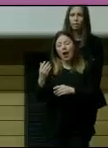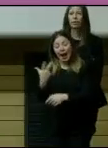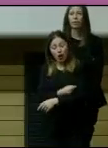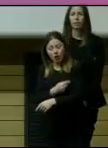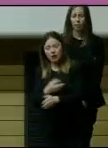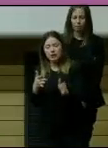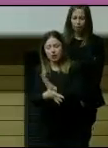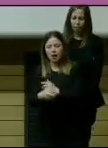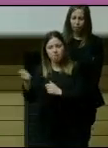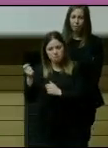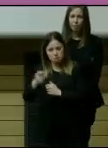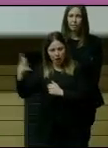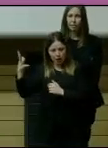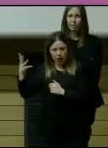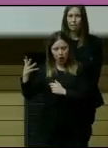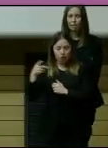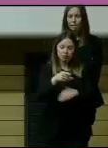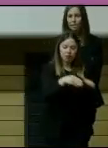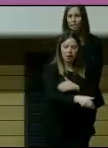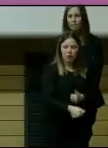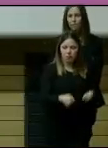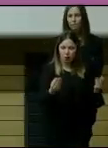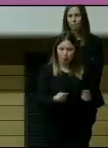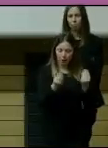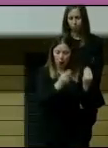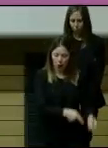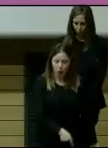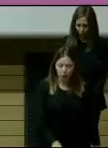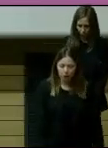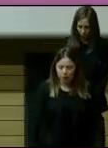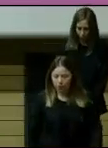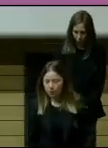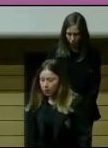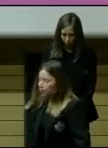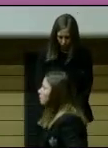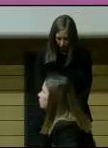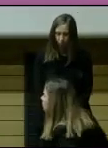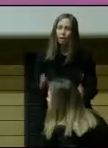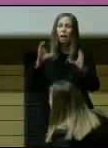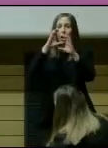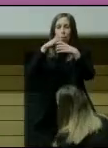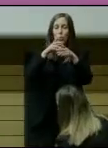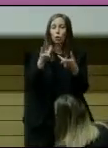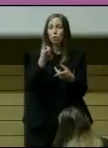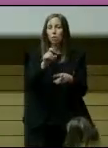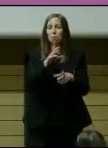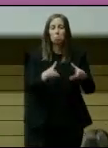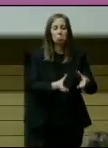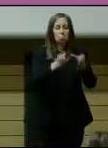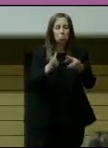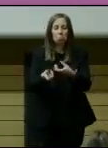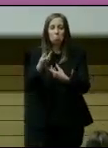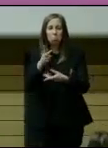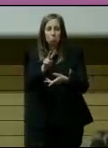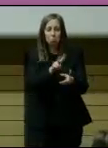heroína son mucho más de fácil acceso y no se necesita ningún laboratorio. Realmente cualquier gañán con un par de barreños y un par de brazos